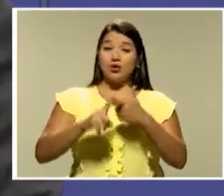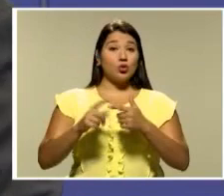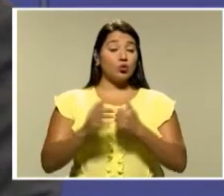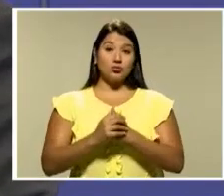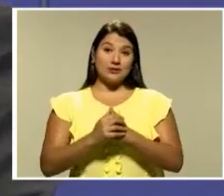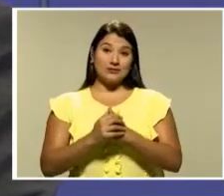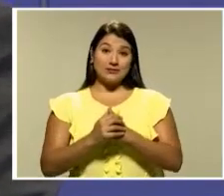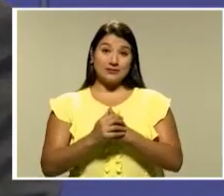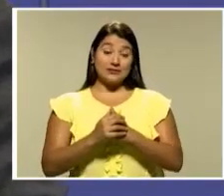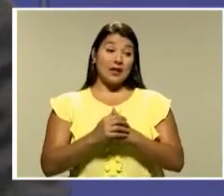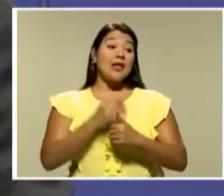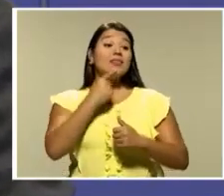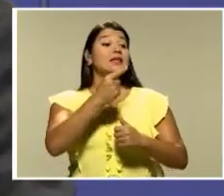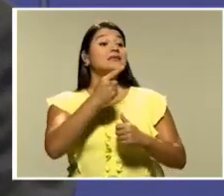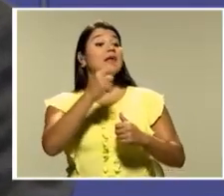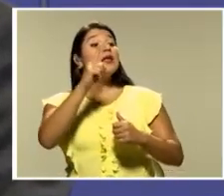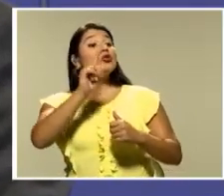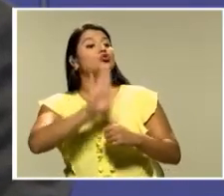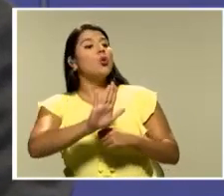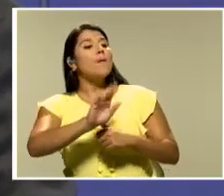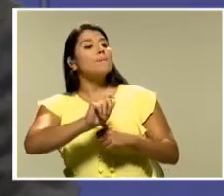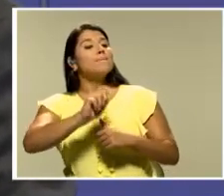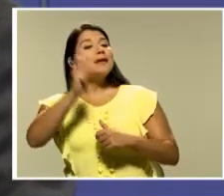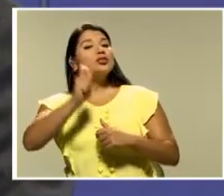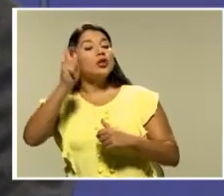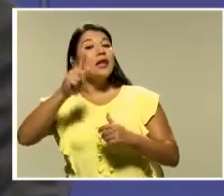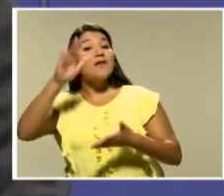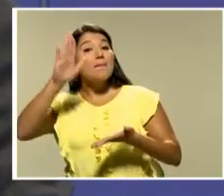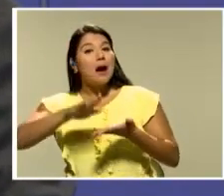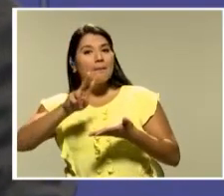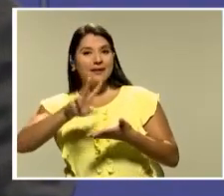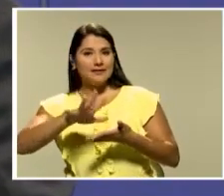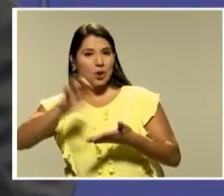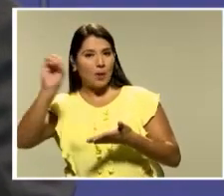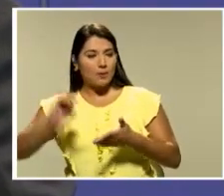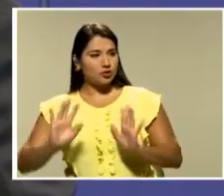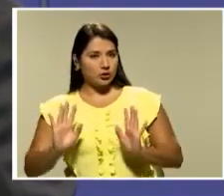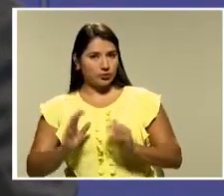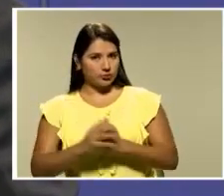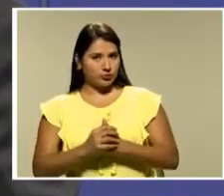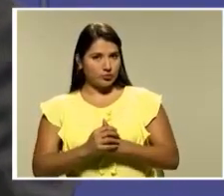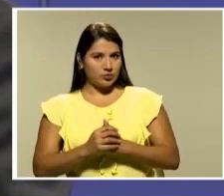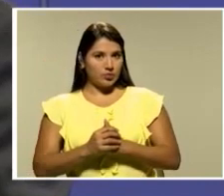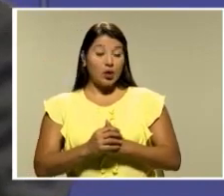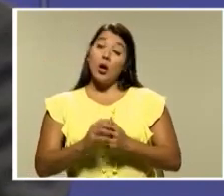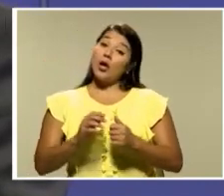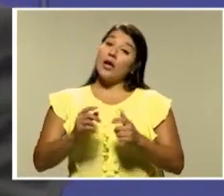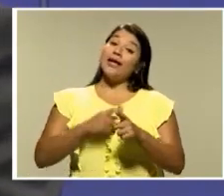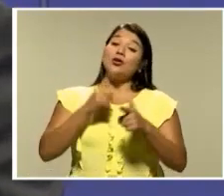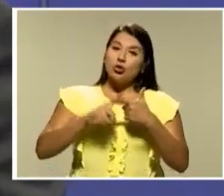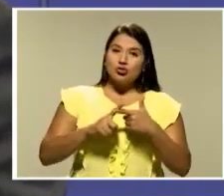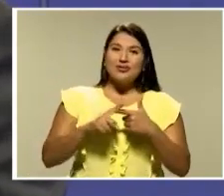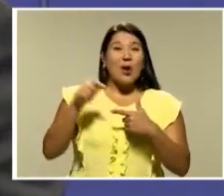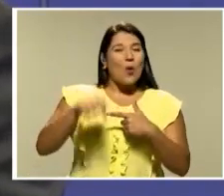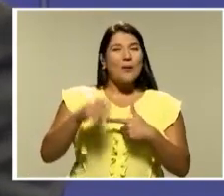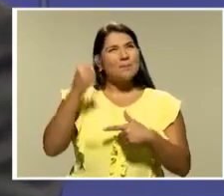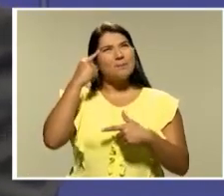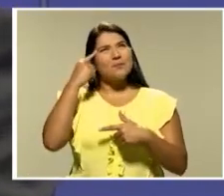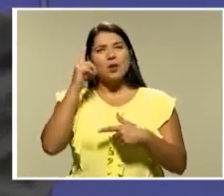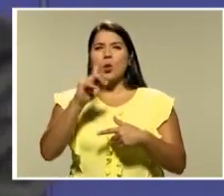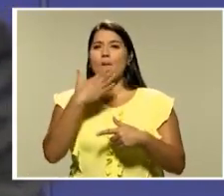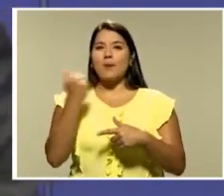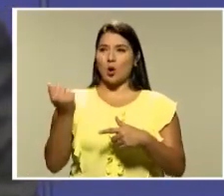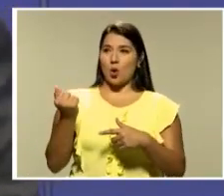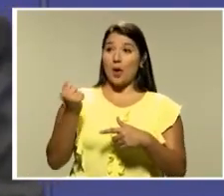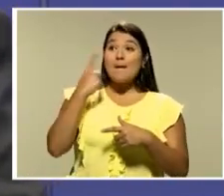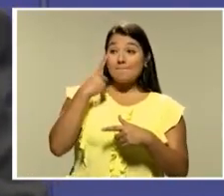tiene que bajar a 25%. Hoy les podemos decir, mire, no es genial, pero le podemos ajustar su